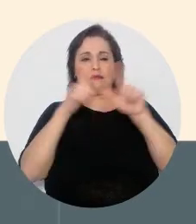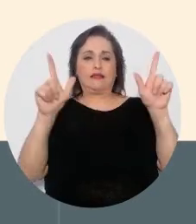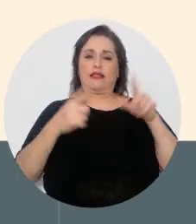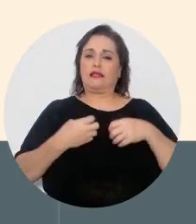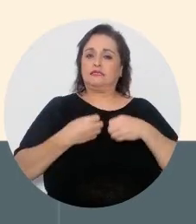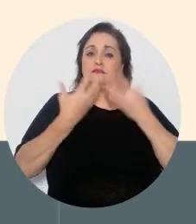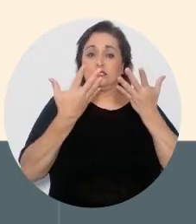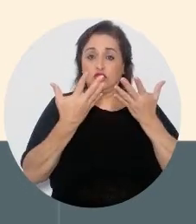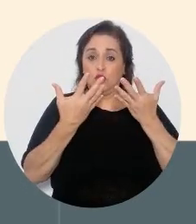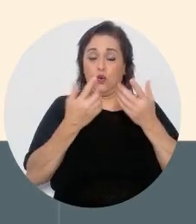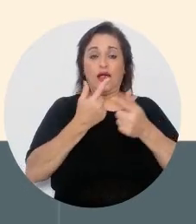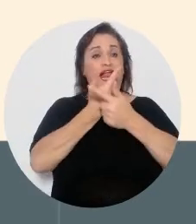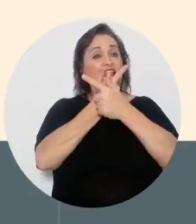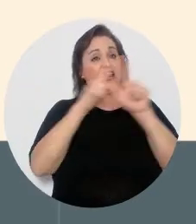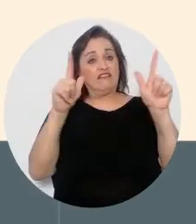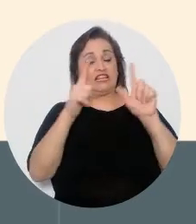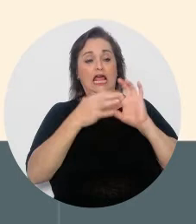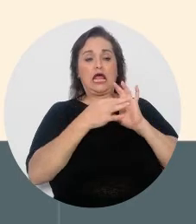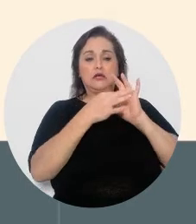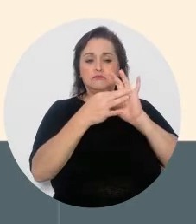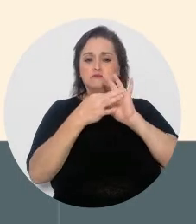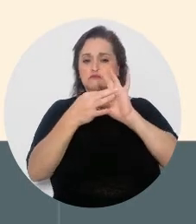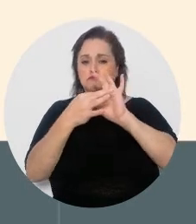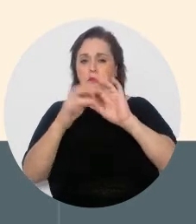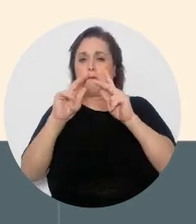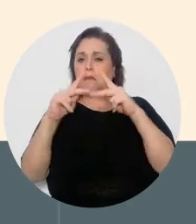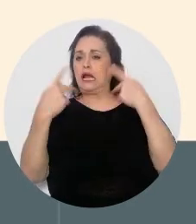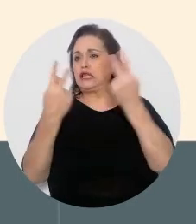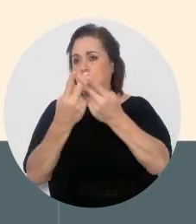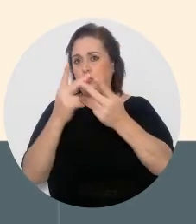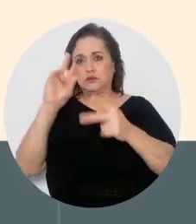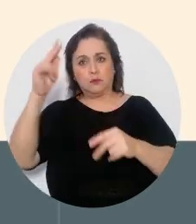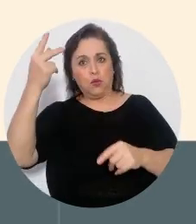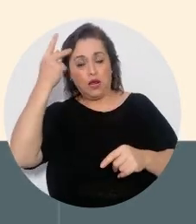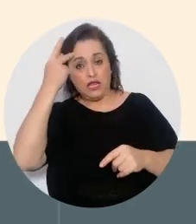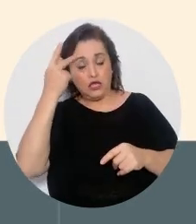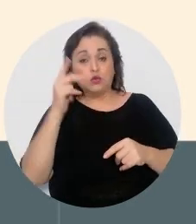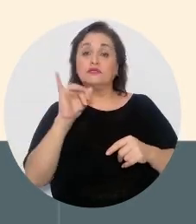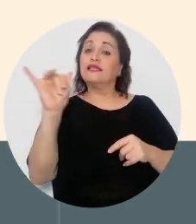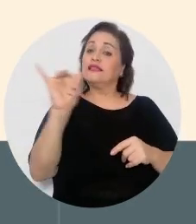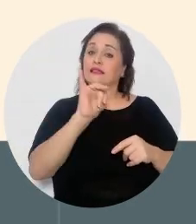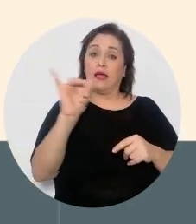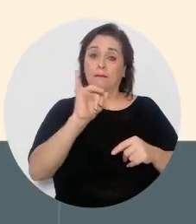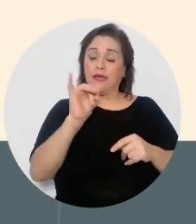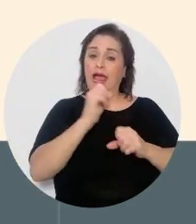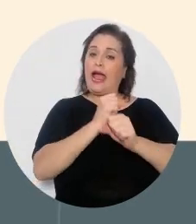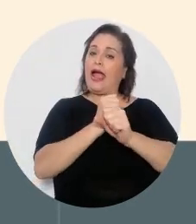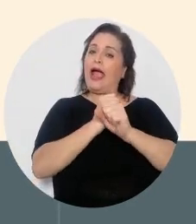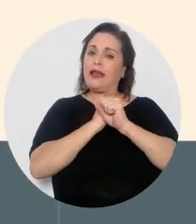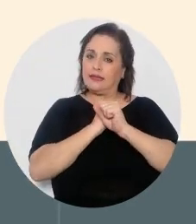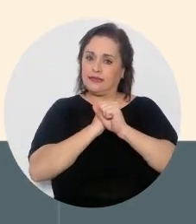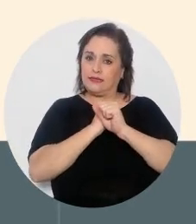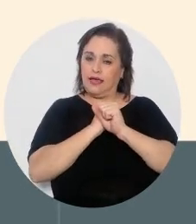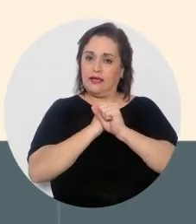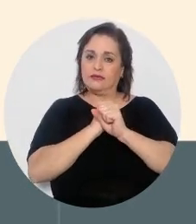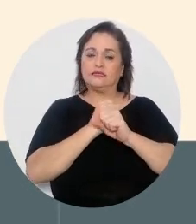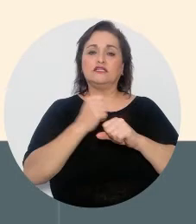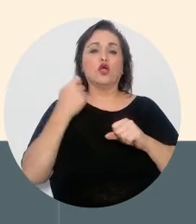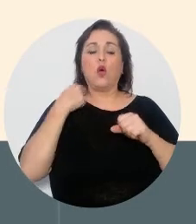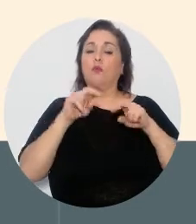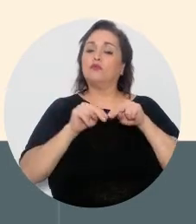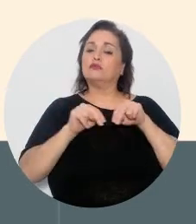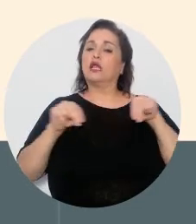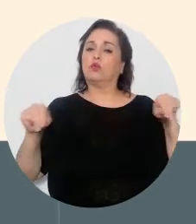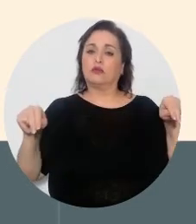expresión, como la libertad para asociarse con fines políticos, pero también algunas garantías como la